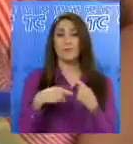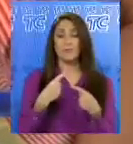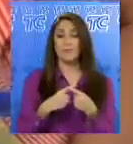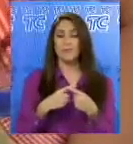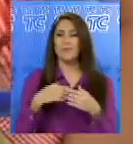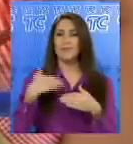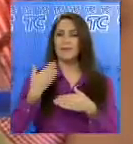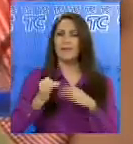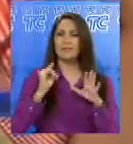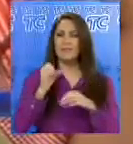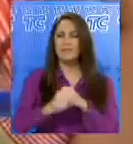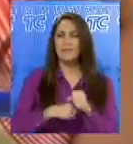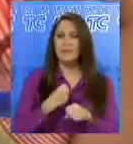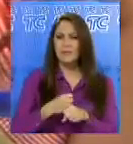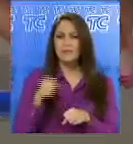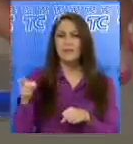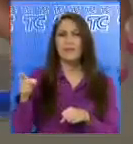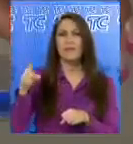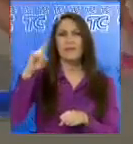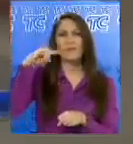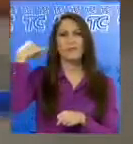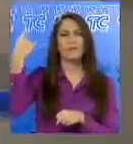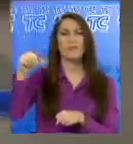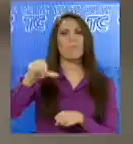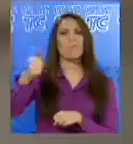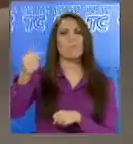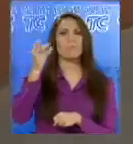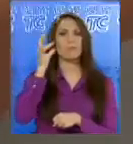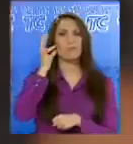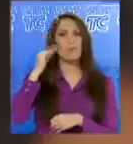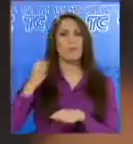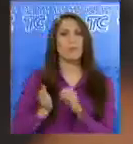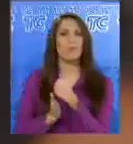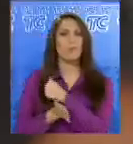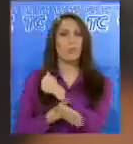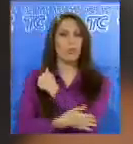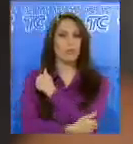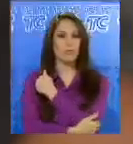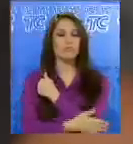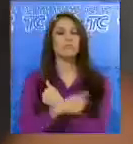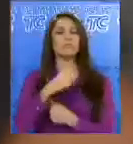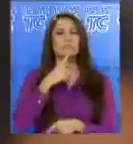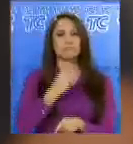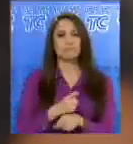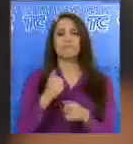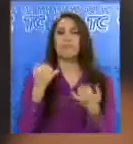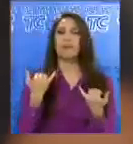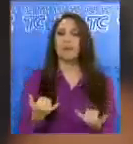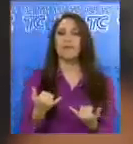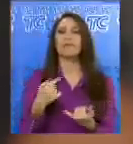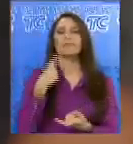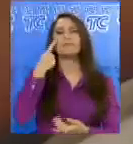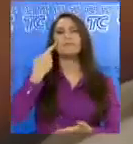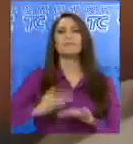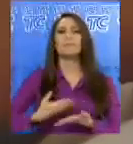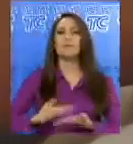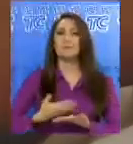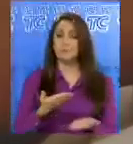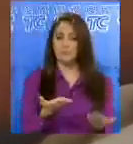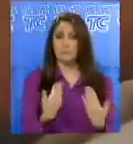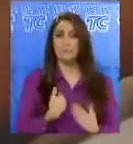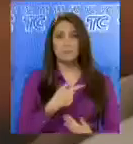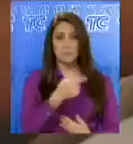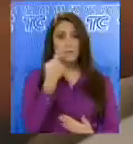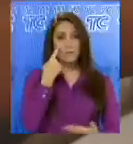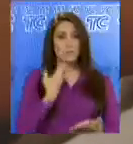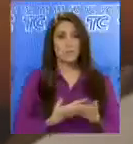7 años, yo descubrí que él me engañaba. No ha podido interponer la demanda de divorcio porque asegura que le pedían pruebas para demostrar ante la ley que